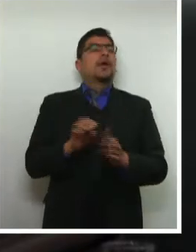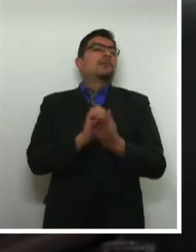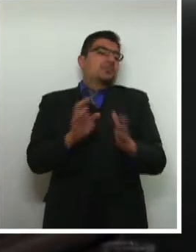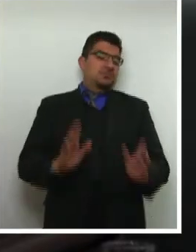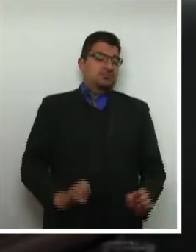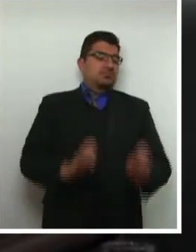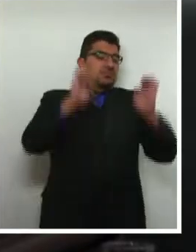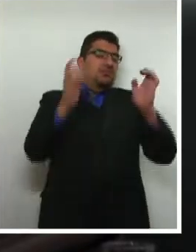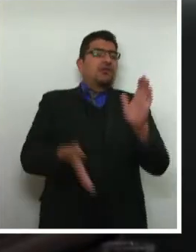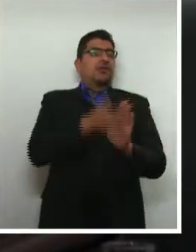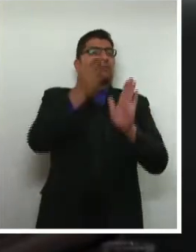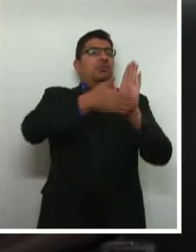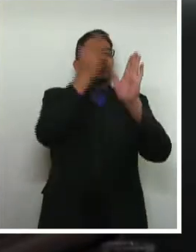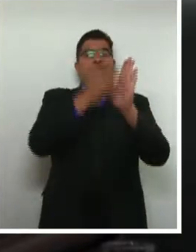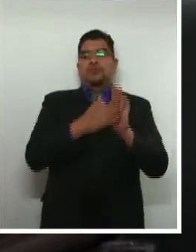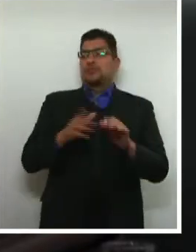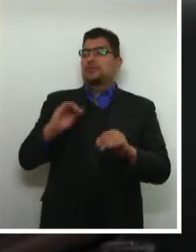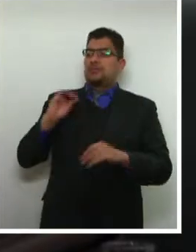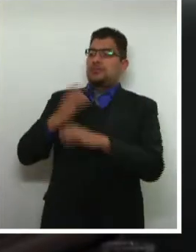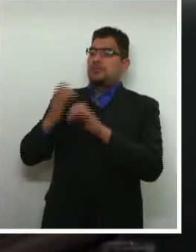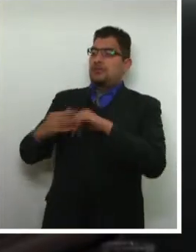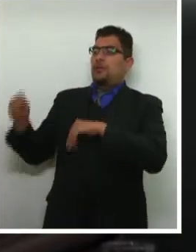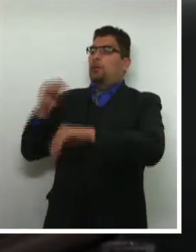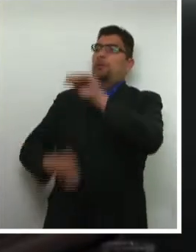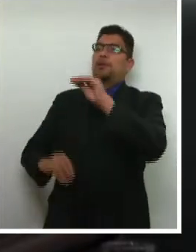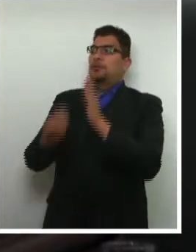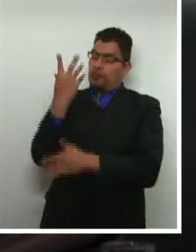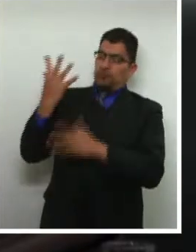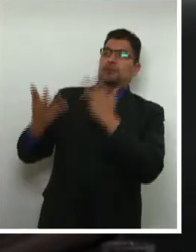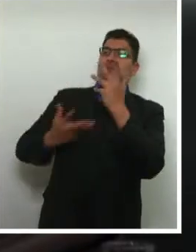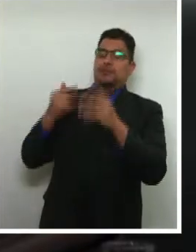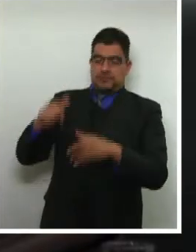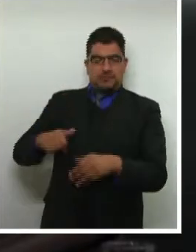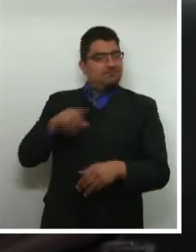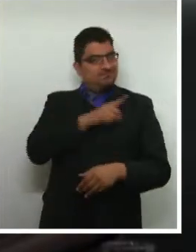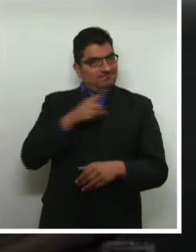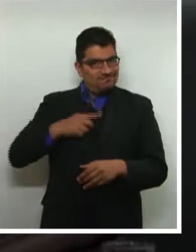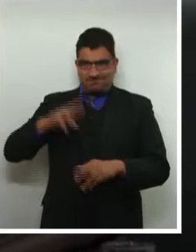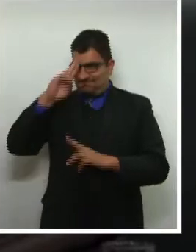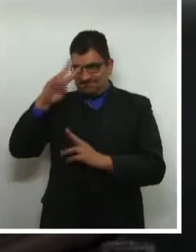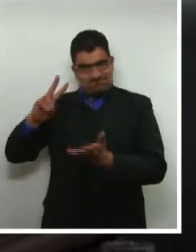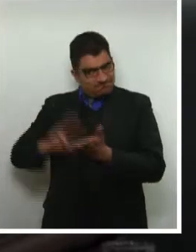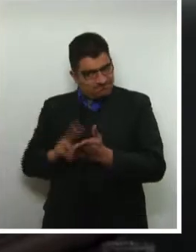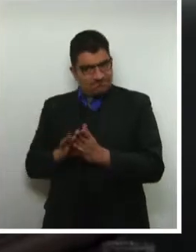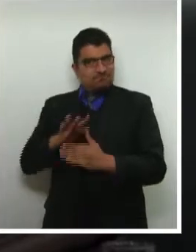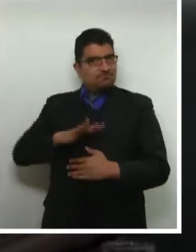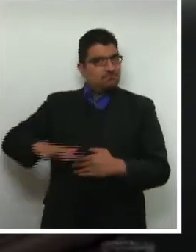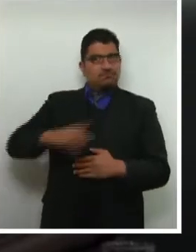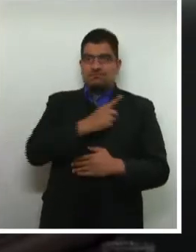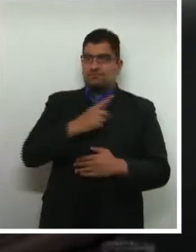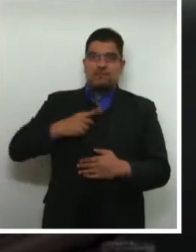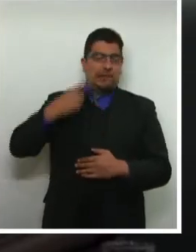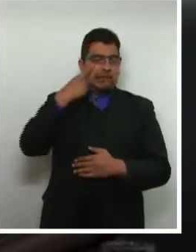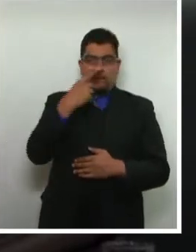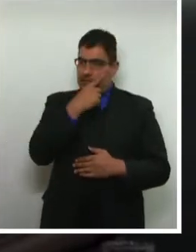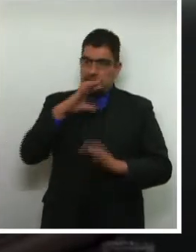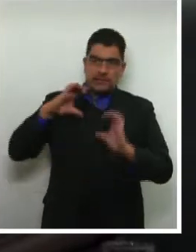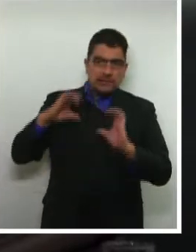se edifica o cuando se transforma nuestra ciudad. Debe de haber un cuidadoso